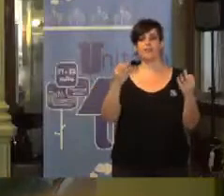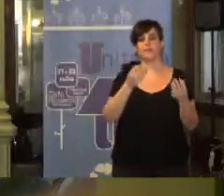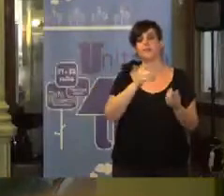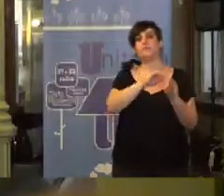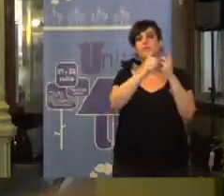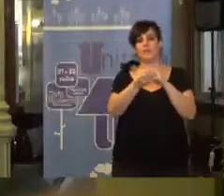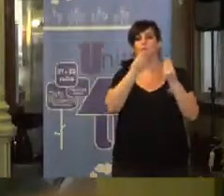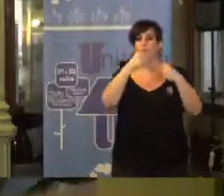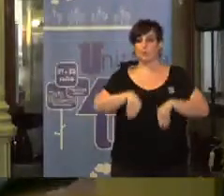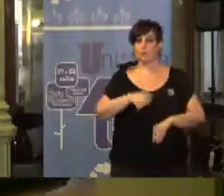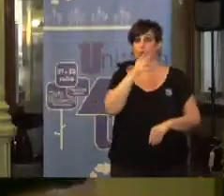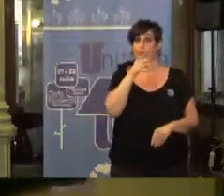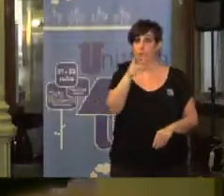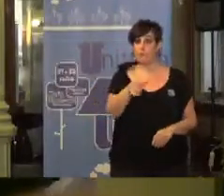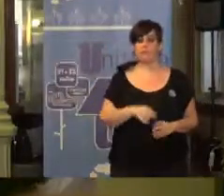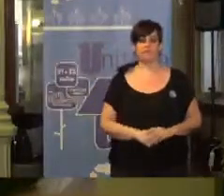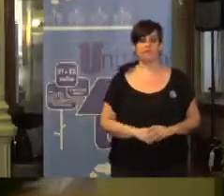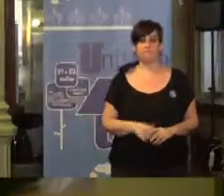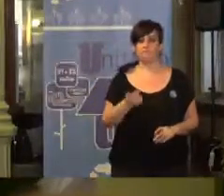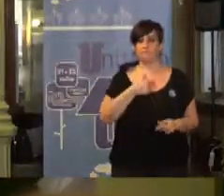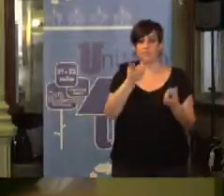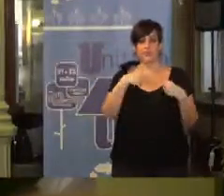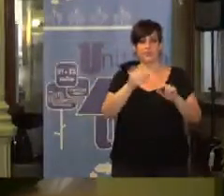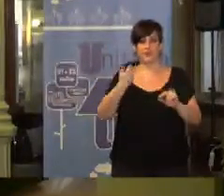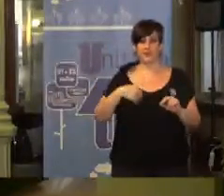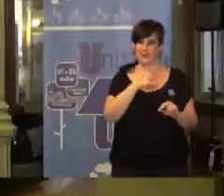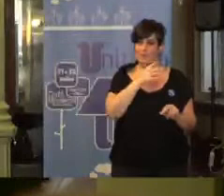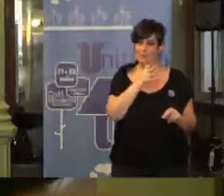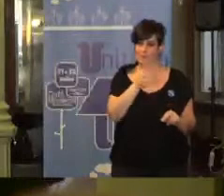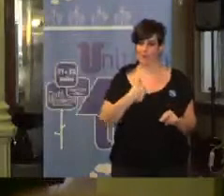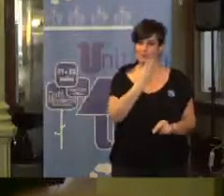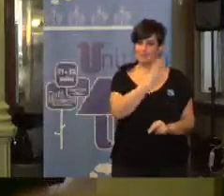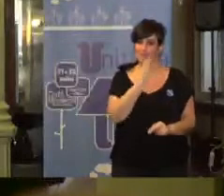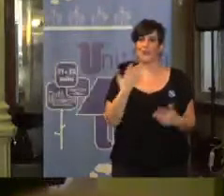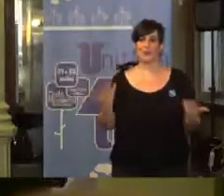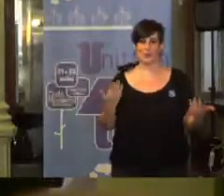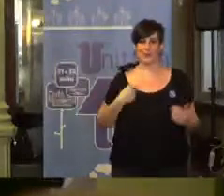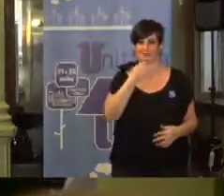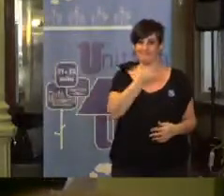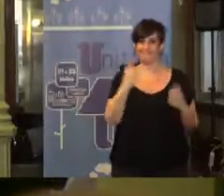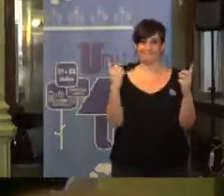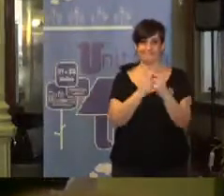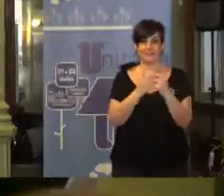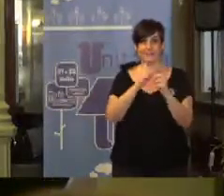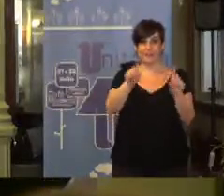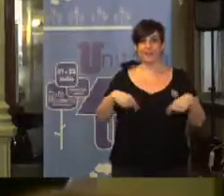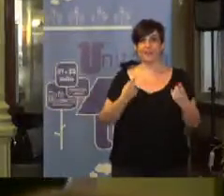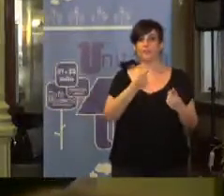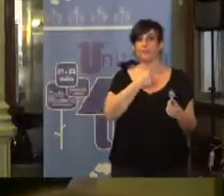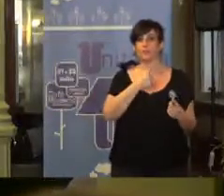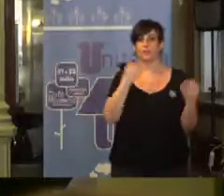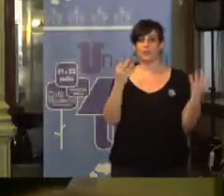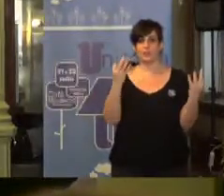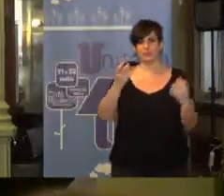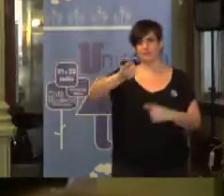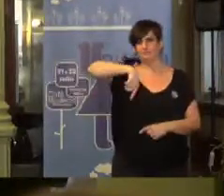histórico, vai vir por aí. Remato xa porque prometín que iba a ser unha intervención pequena. Logo me gustaría tamén que pensásemos conxuntamente na